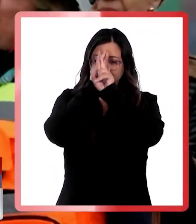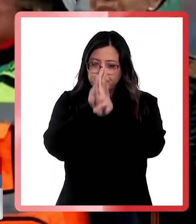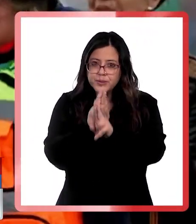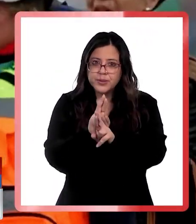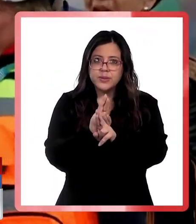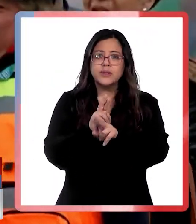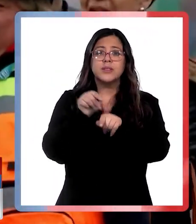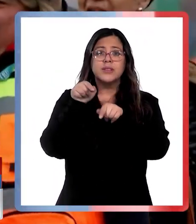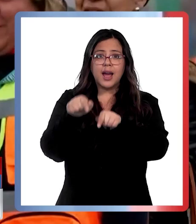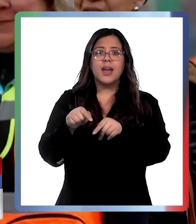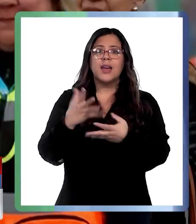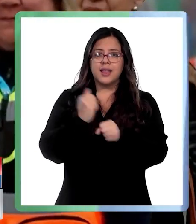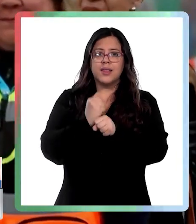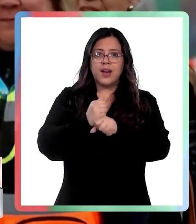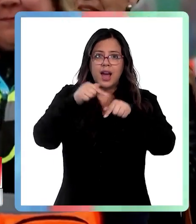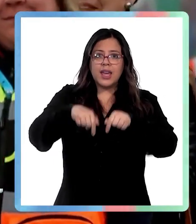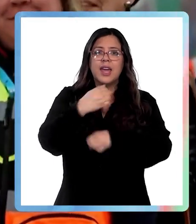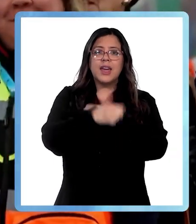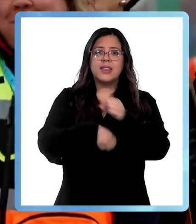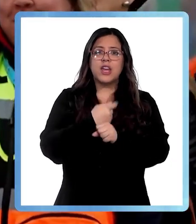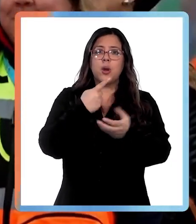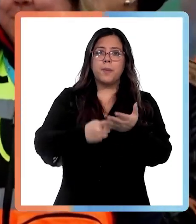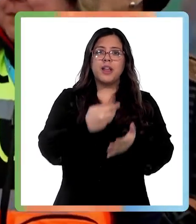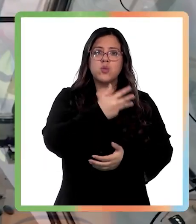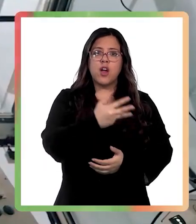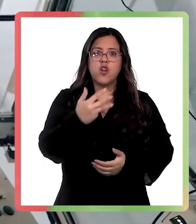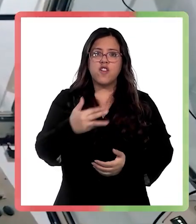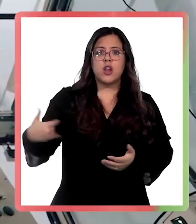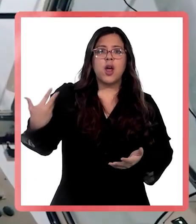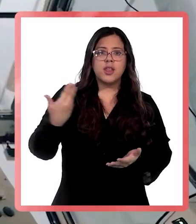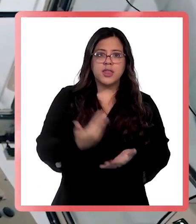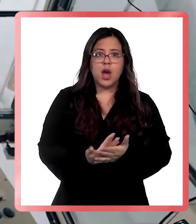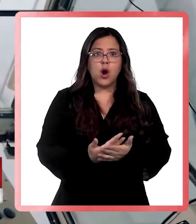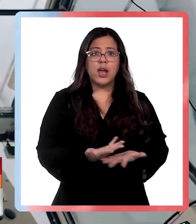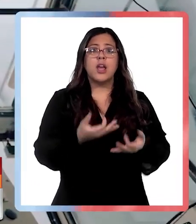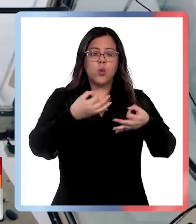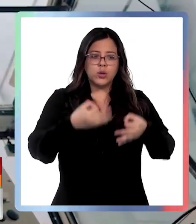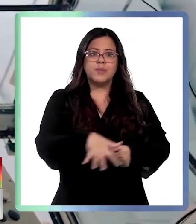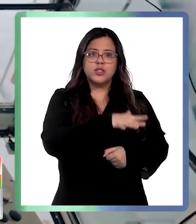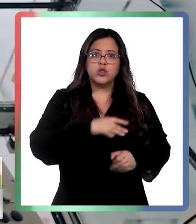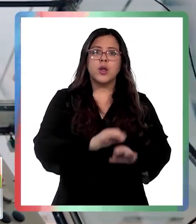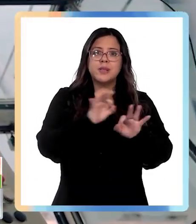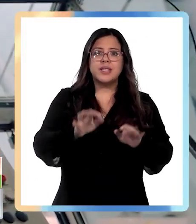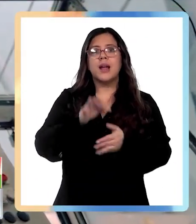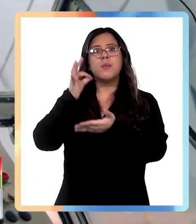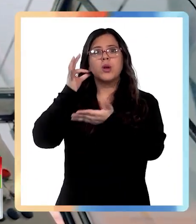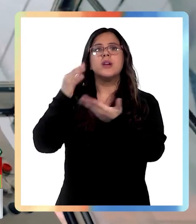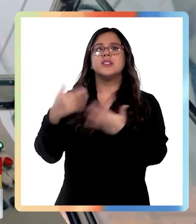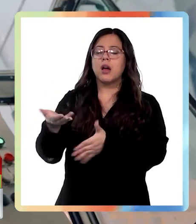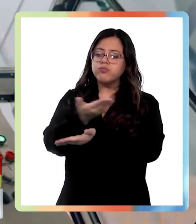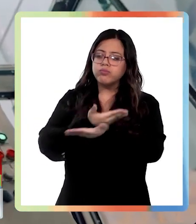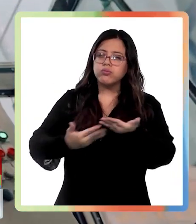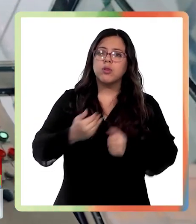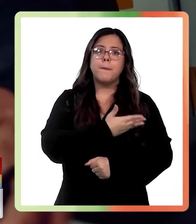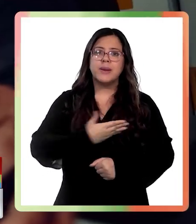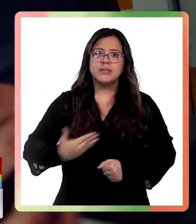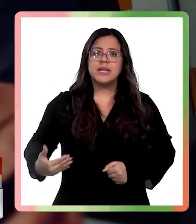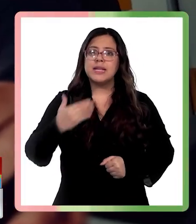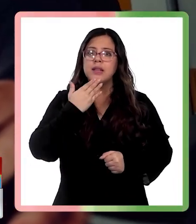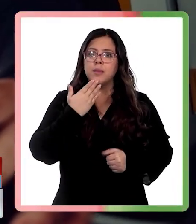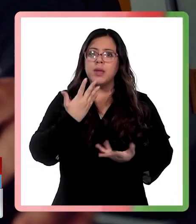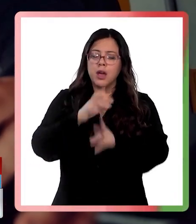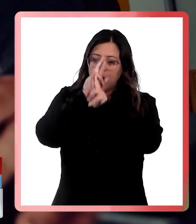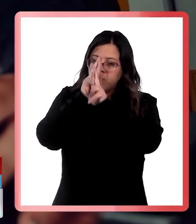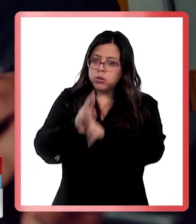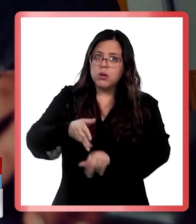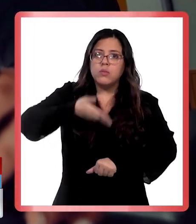Joana, mi respeto, que hizo carrera acá en el puerto desde 1999. Un momento especial para Joana, quien luego de compartir con el presidente y